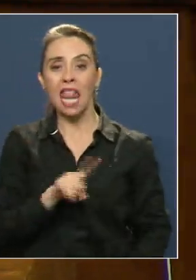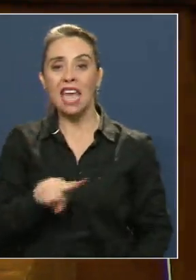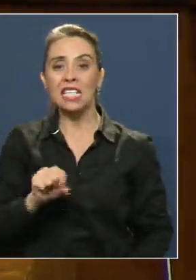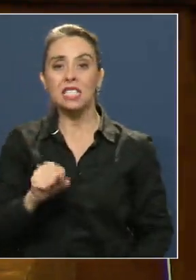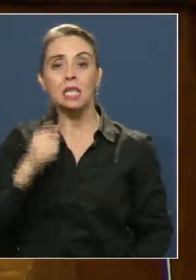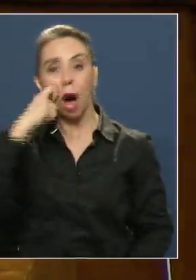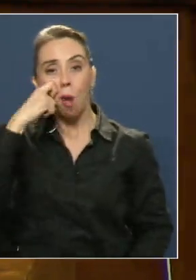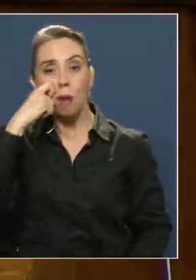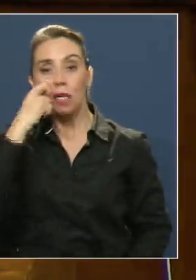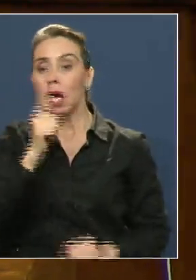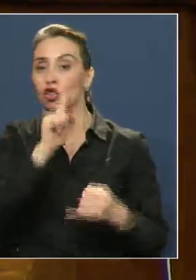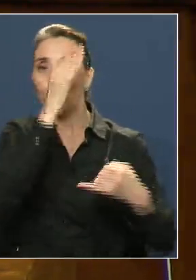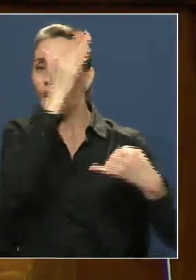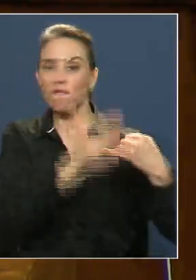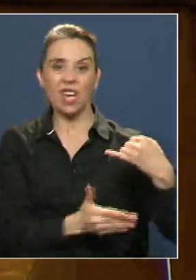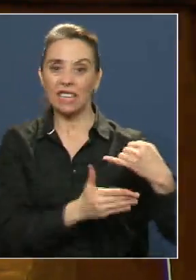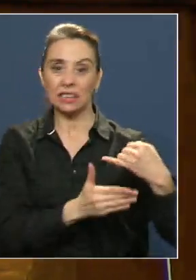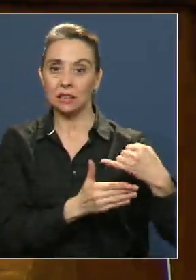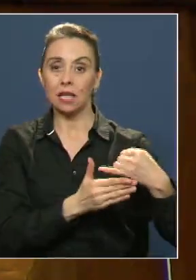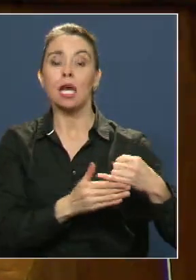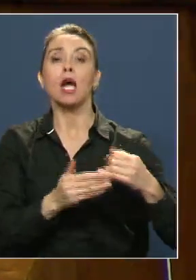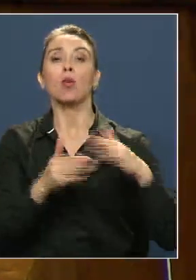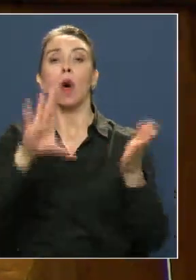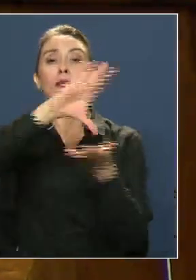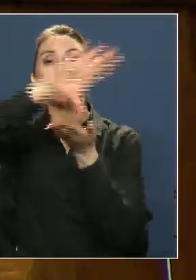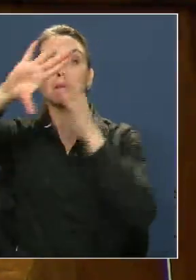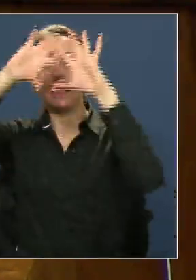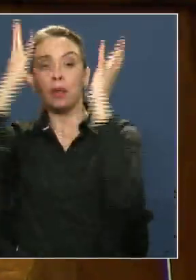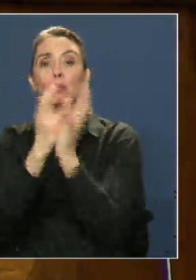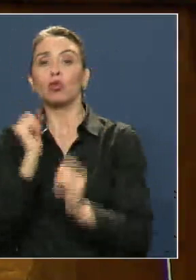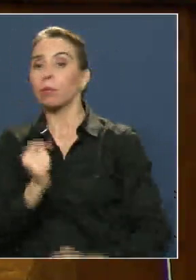pudiendo además ser perseguidos y juzgados en cualquier parte del mundo.